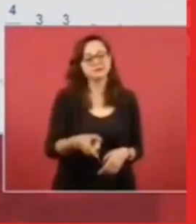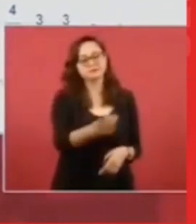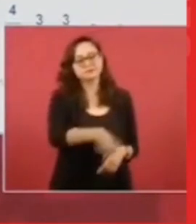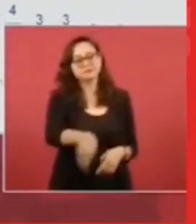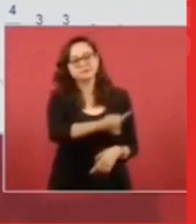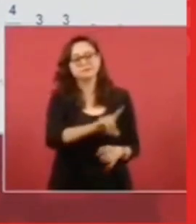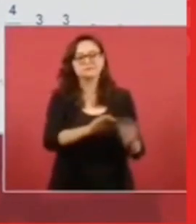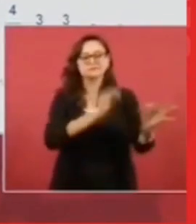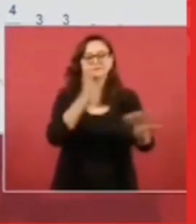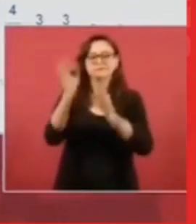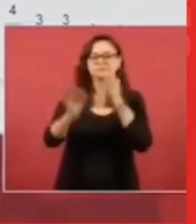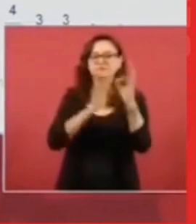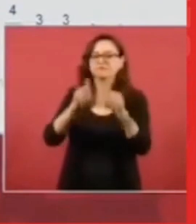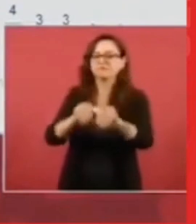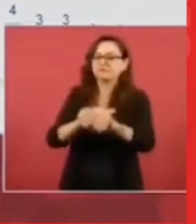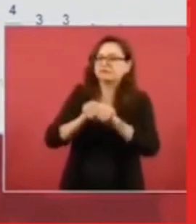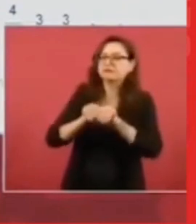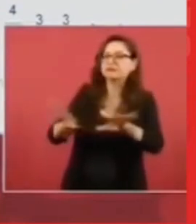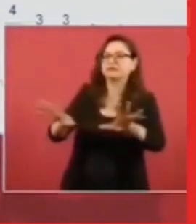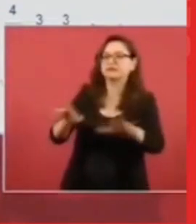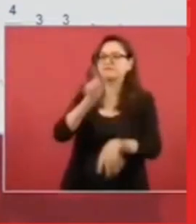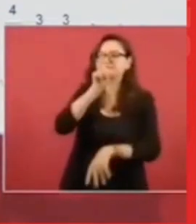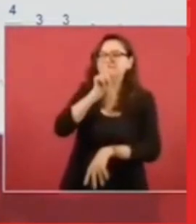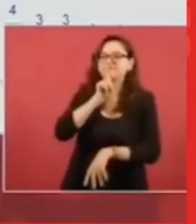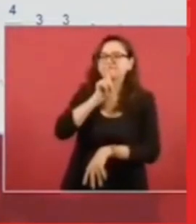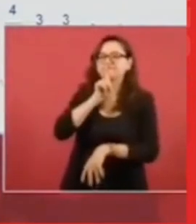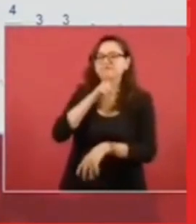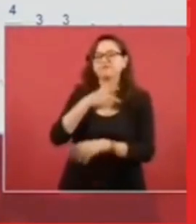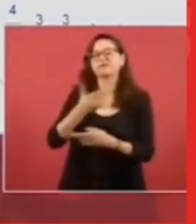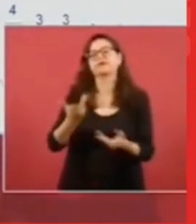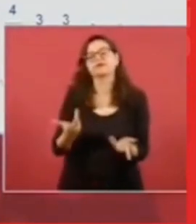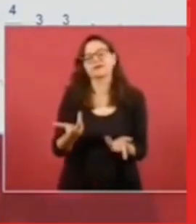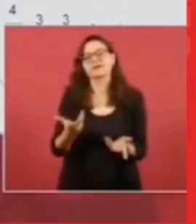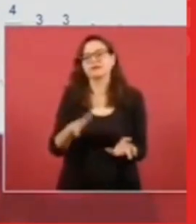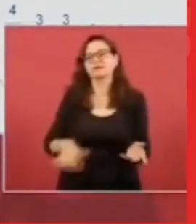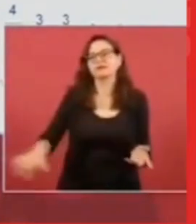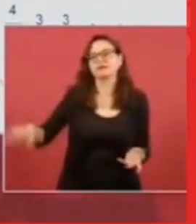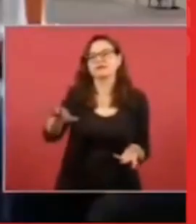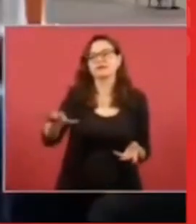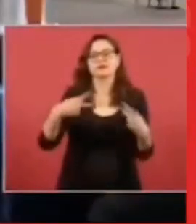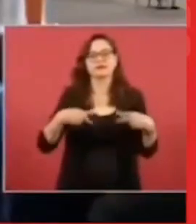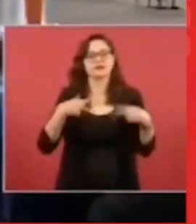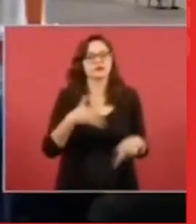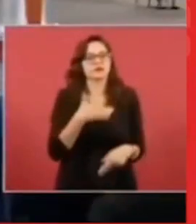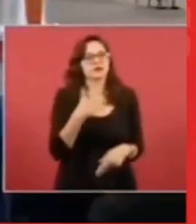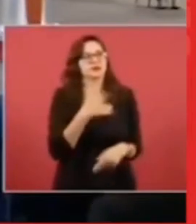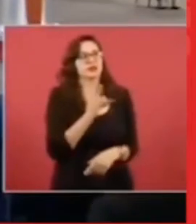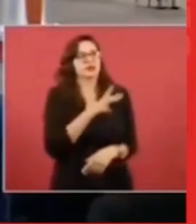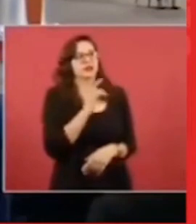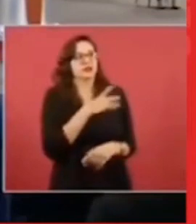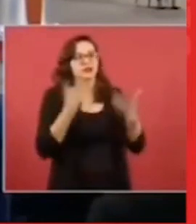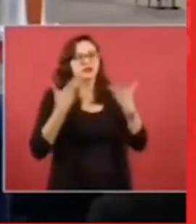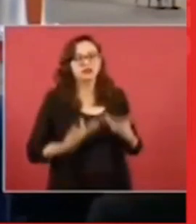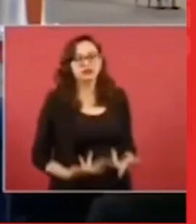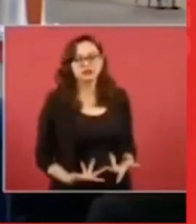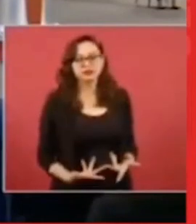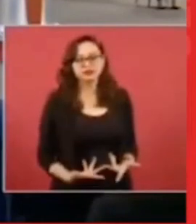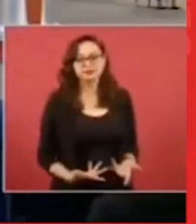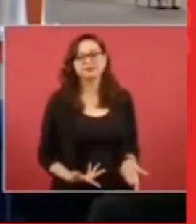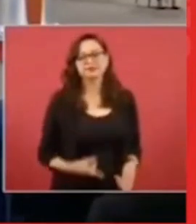la percepción es otra. Y tiene que ver también con el